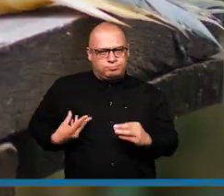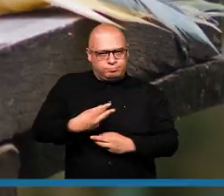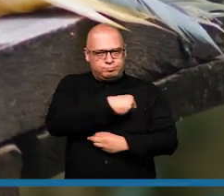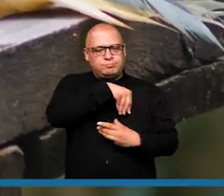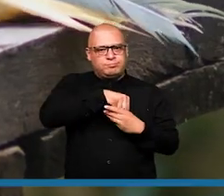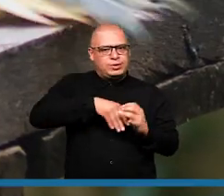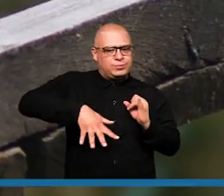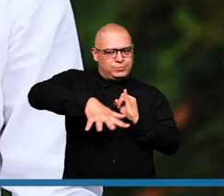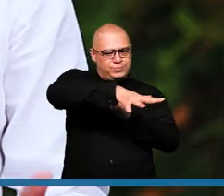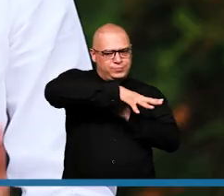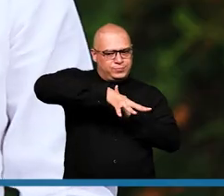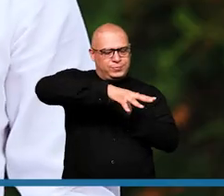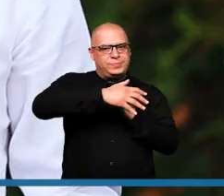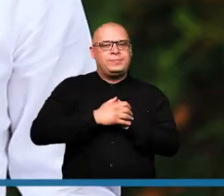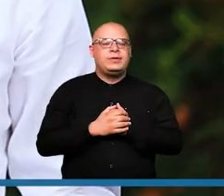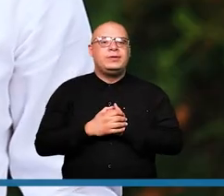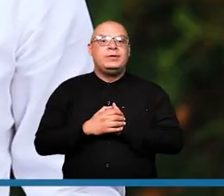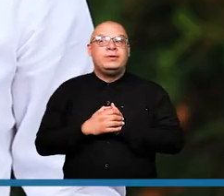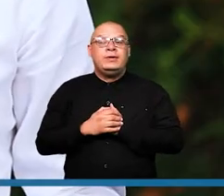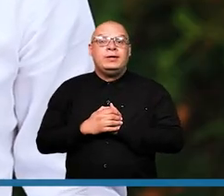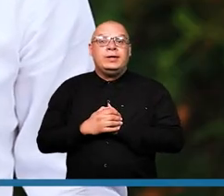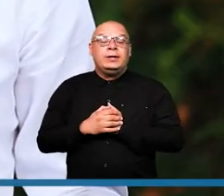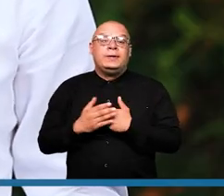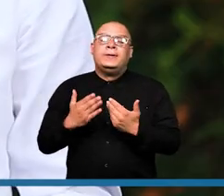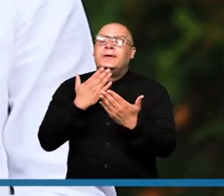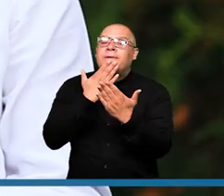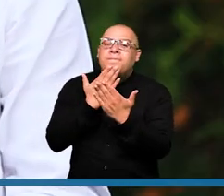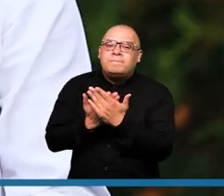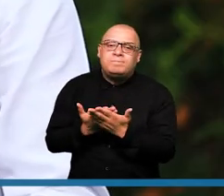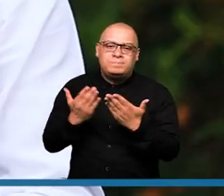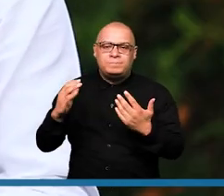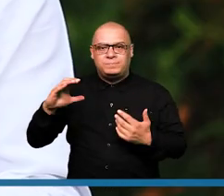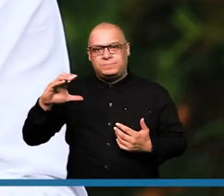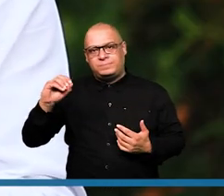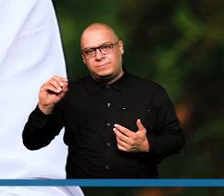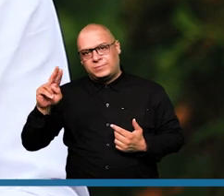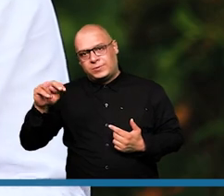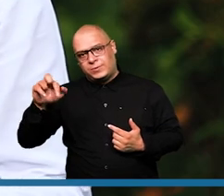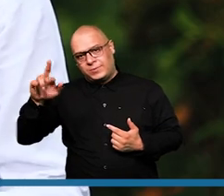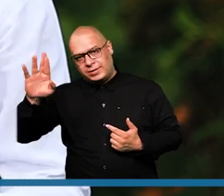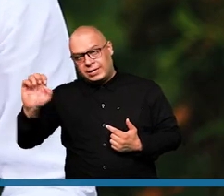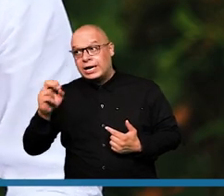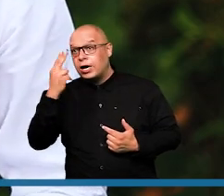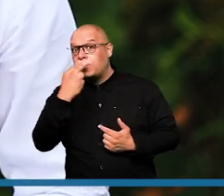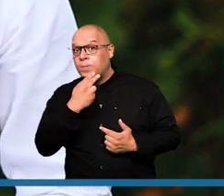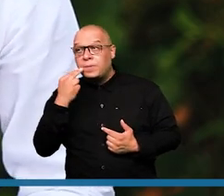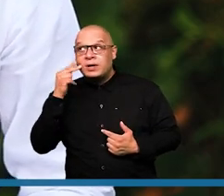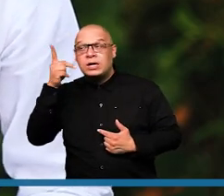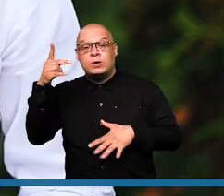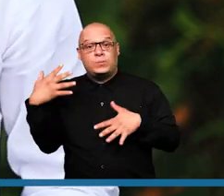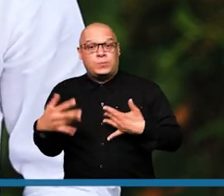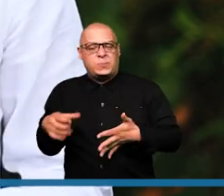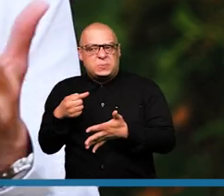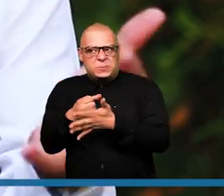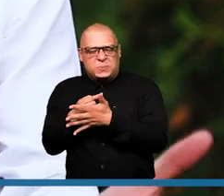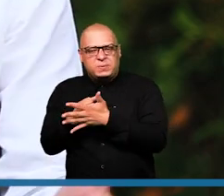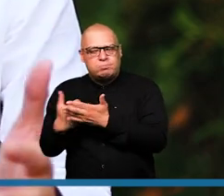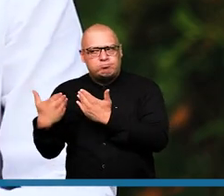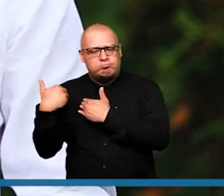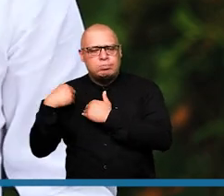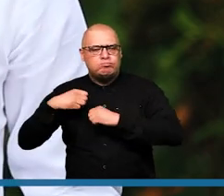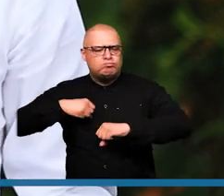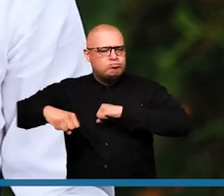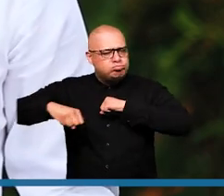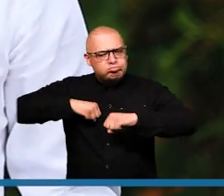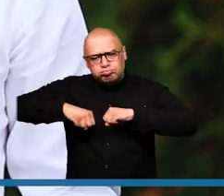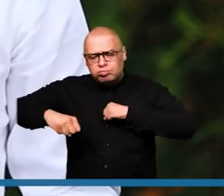ambientales. Es por ello que es el espacio también para agradecerle a Cornare el compromiso, la dedicación y el esfuerzo que